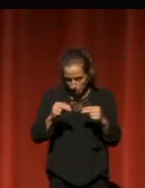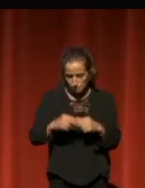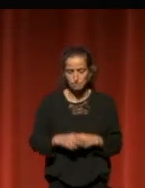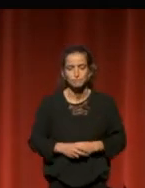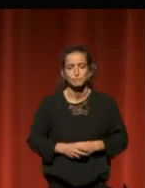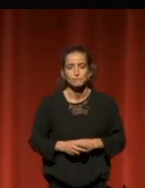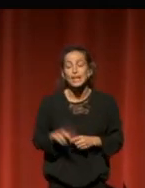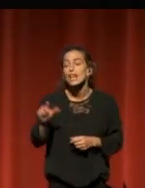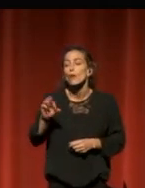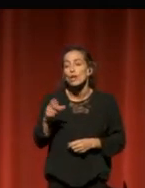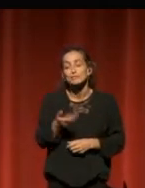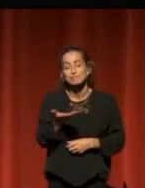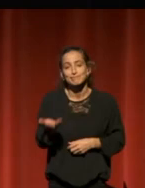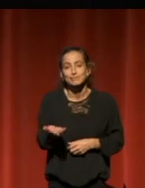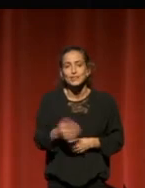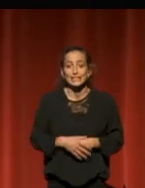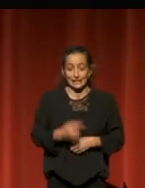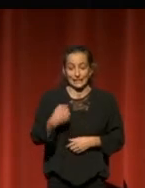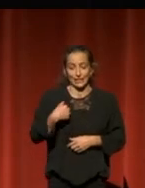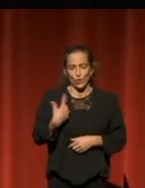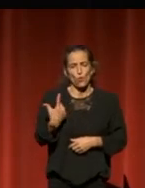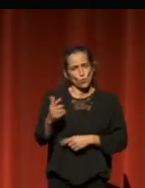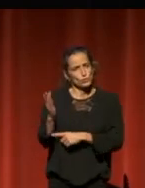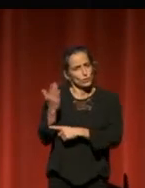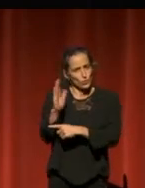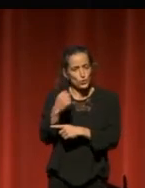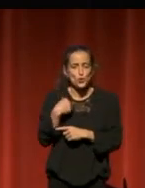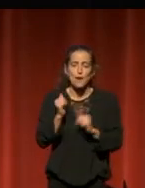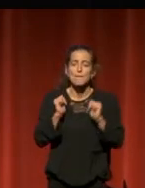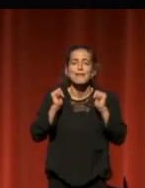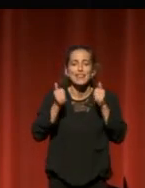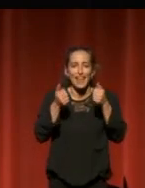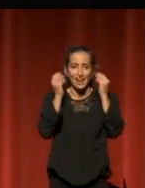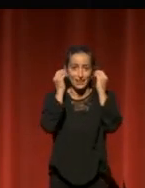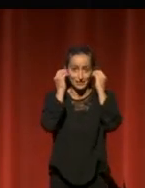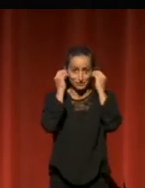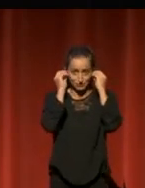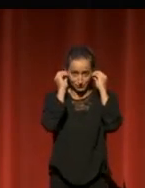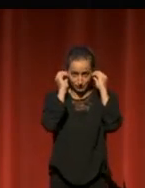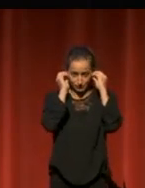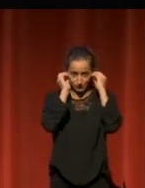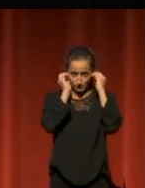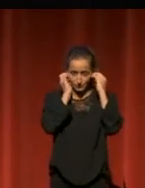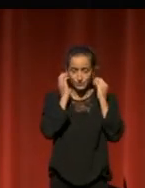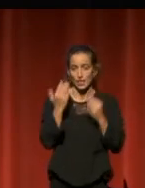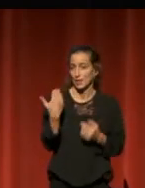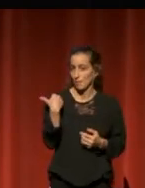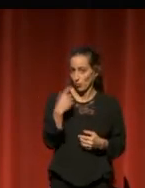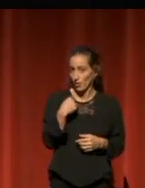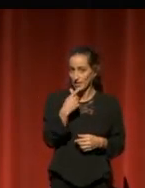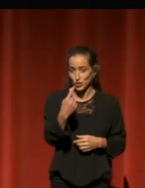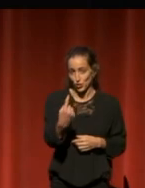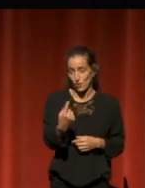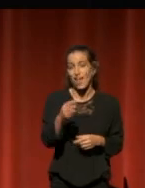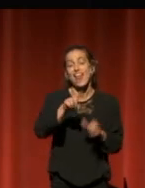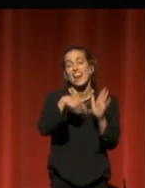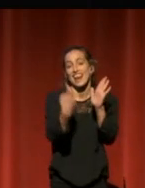después de semejante introducción iba precisamente a empezar con lo que habías dicho tú, con la ley 2007, que